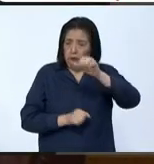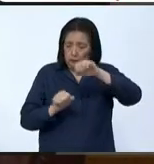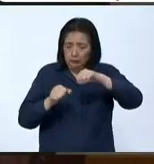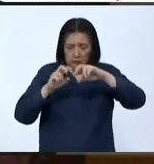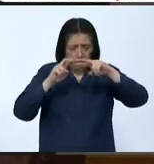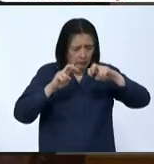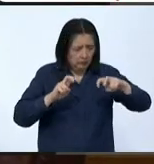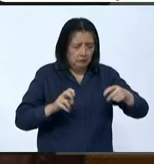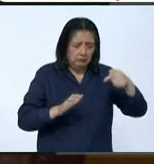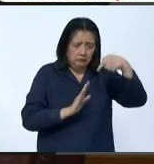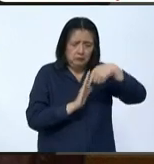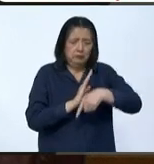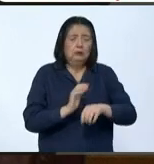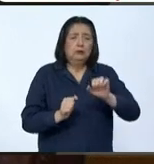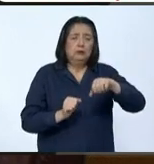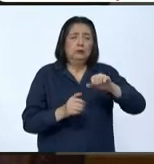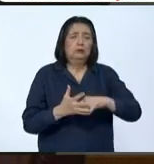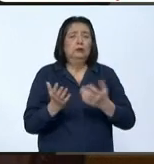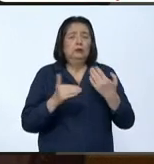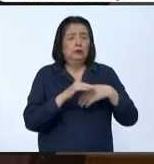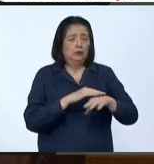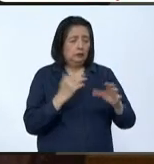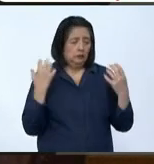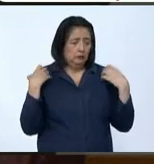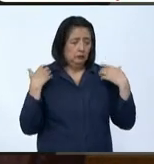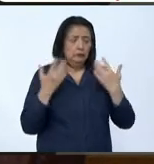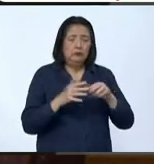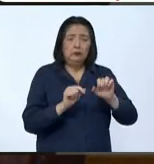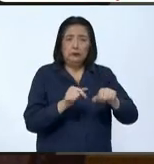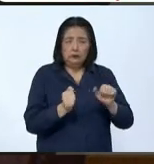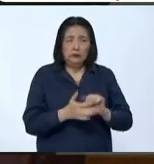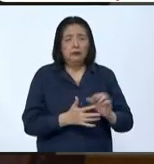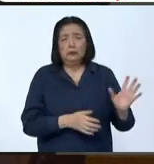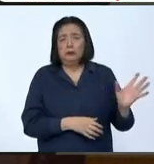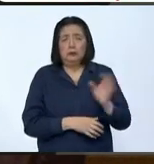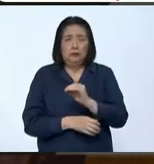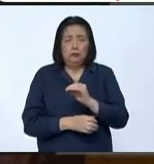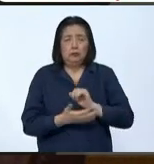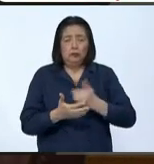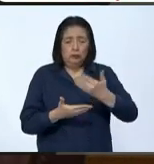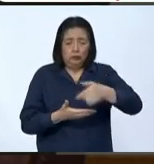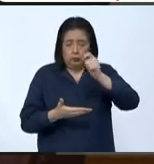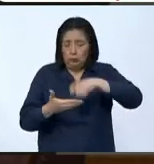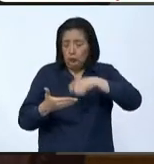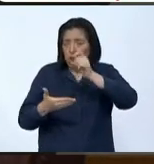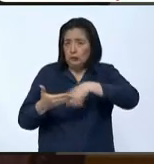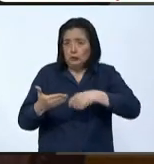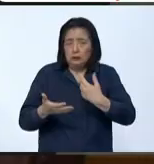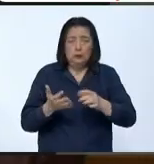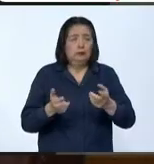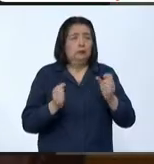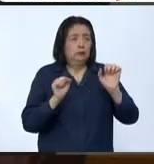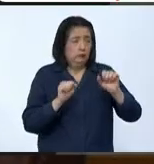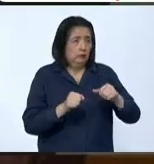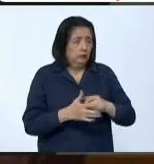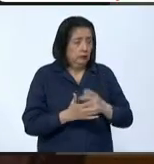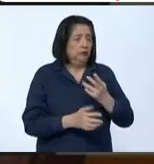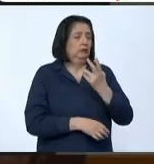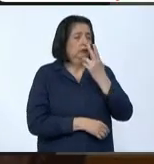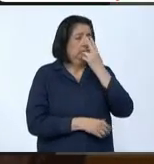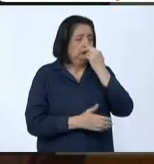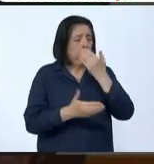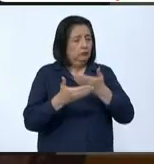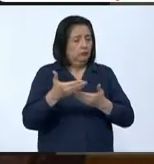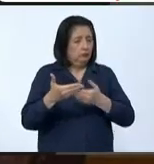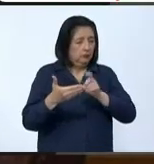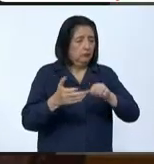Las investigaciones administrativas internas de todos los contratos a su cargo que resulten sospechosos